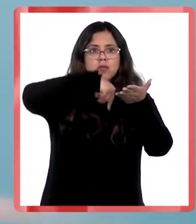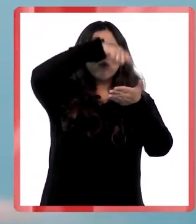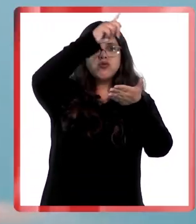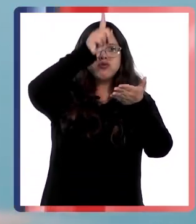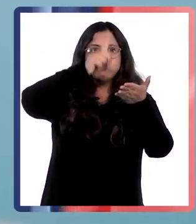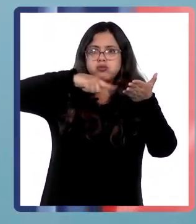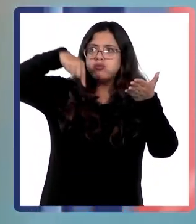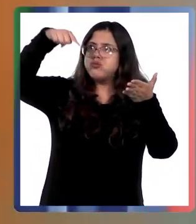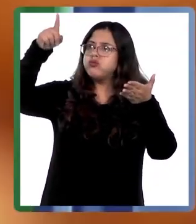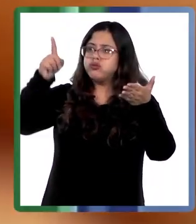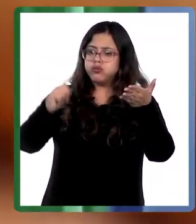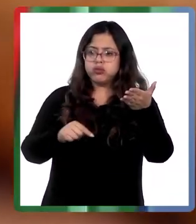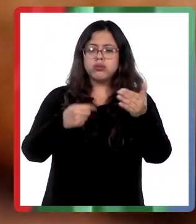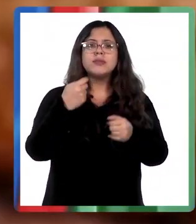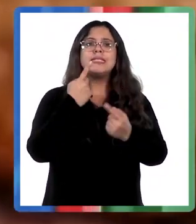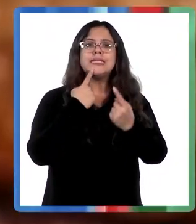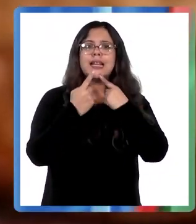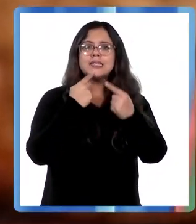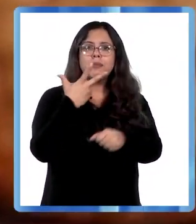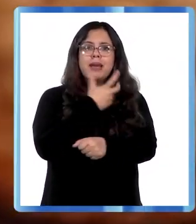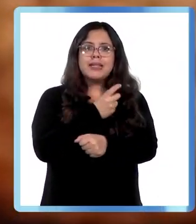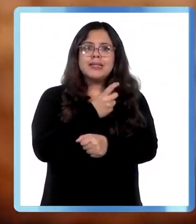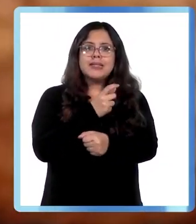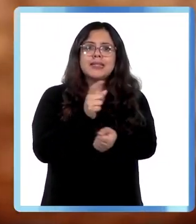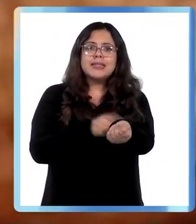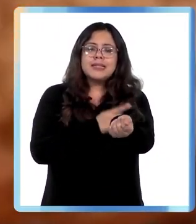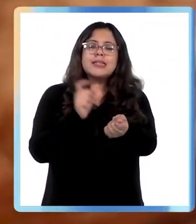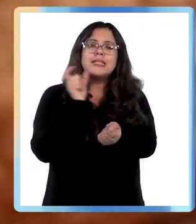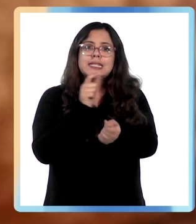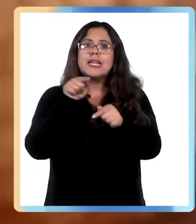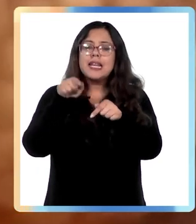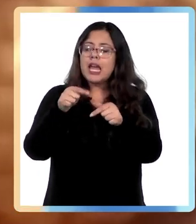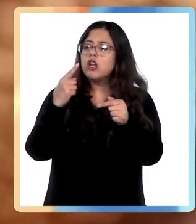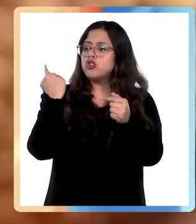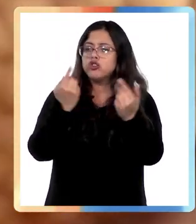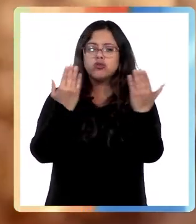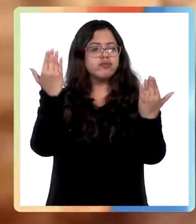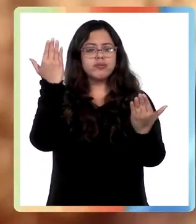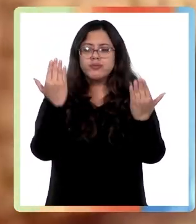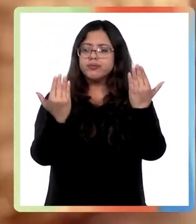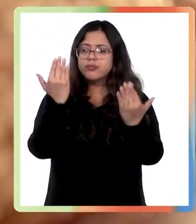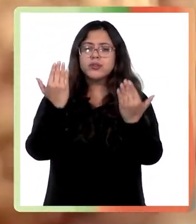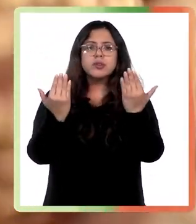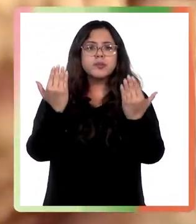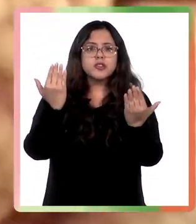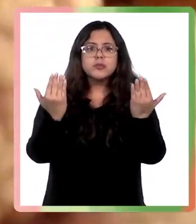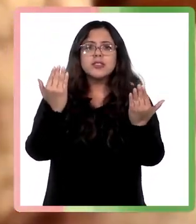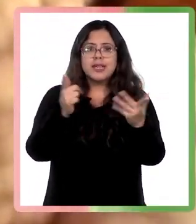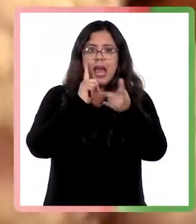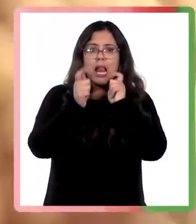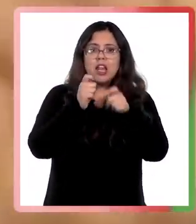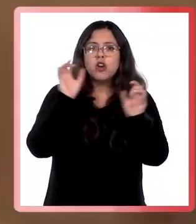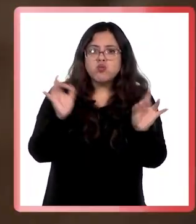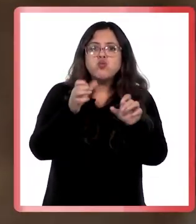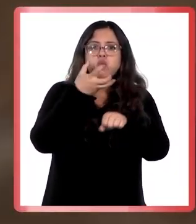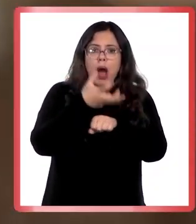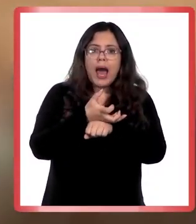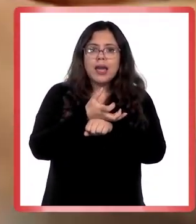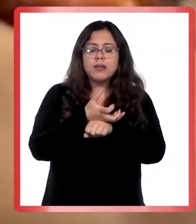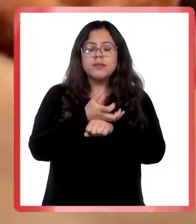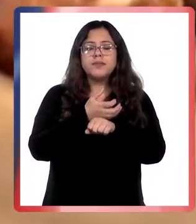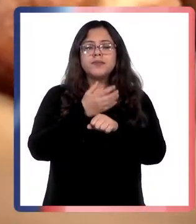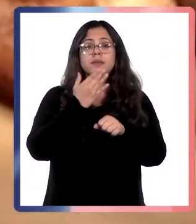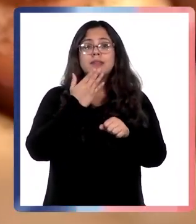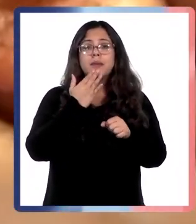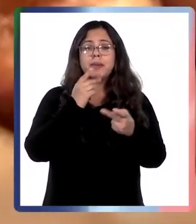de crecimiento del antígeno prostático. Y los urólogos vamos con eso viendo el riesgo que esas curvas marcan, ¿no?